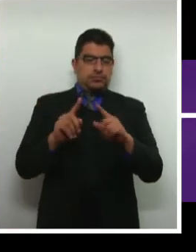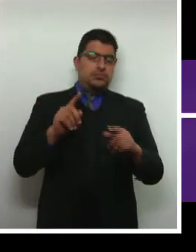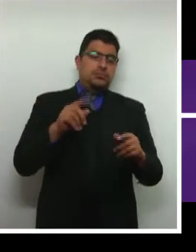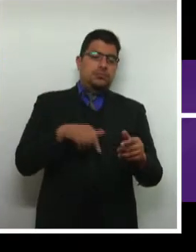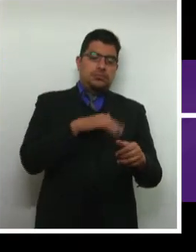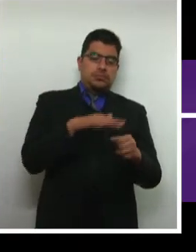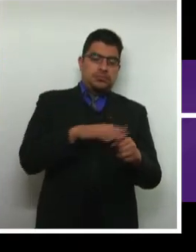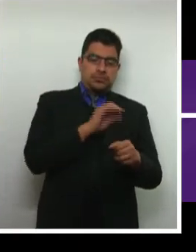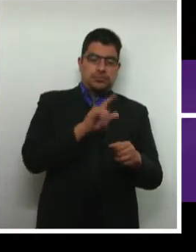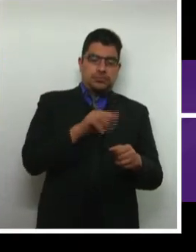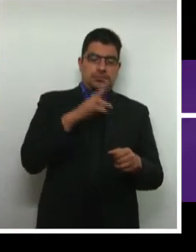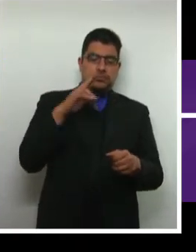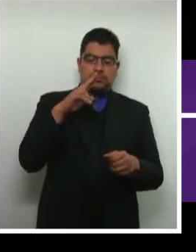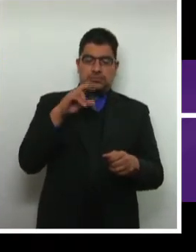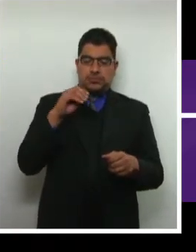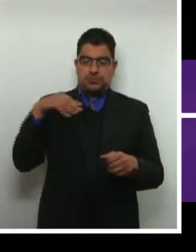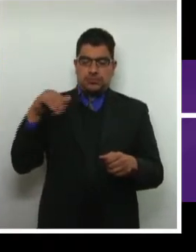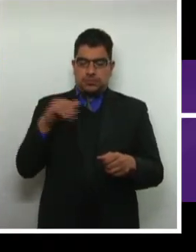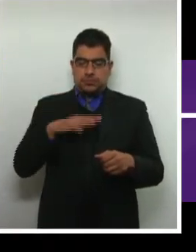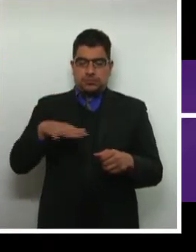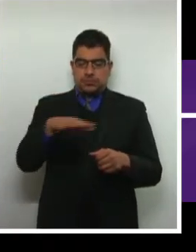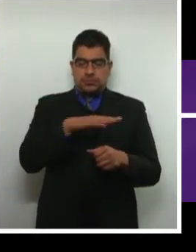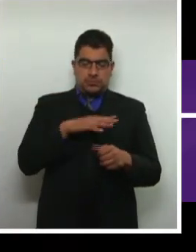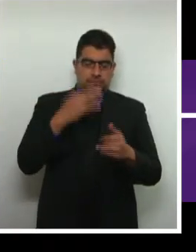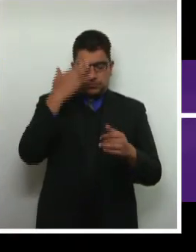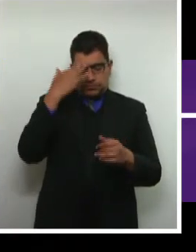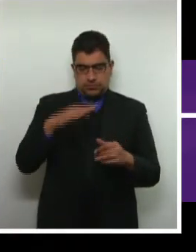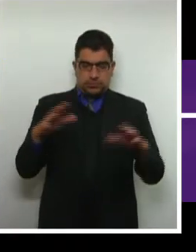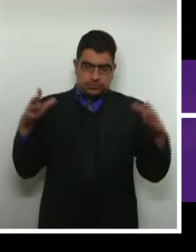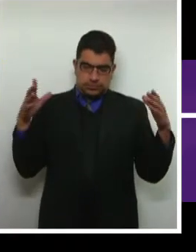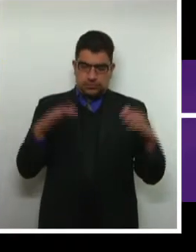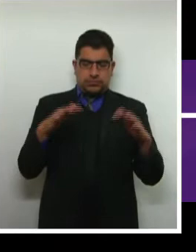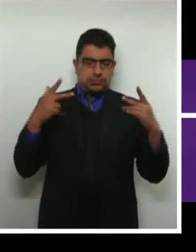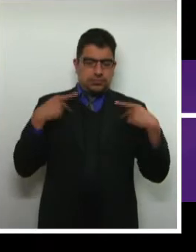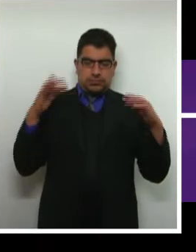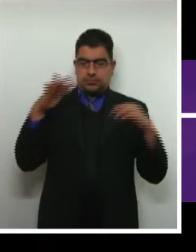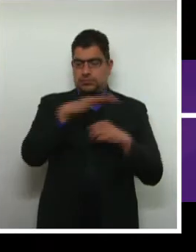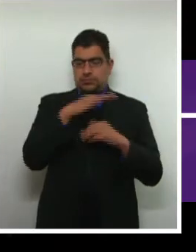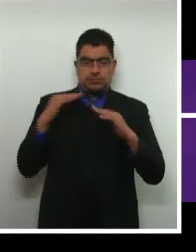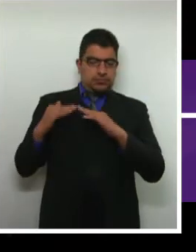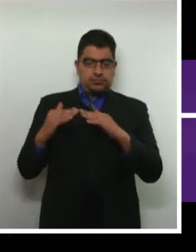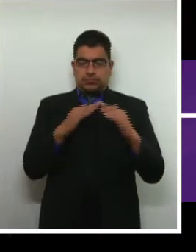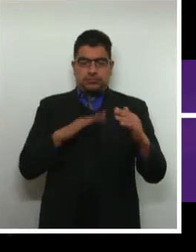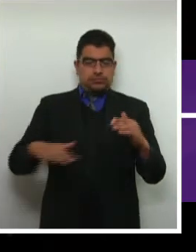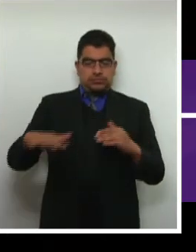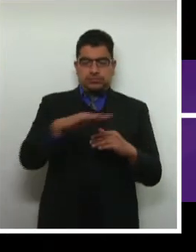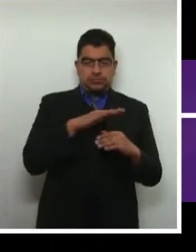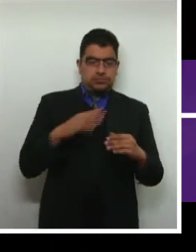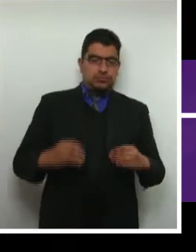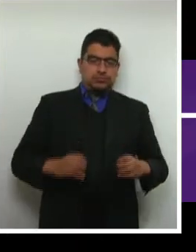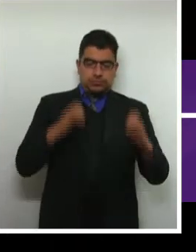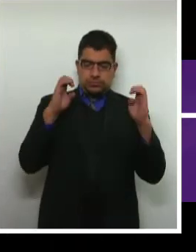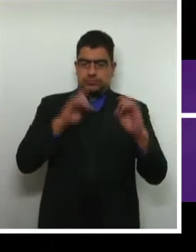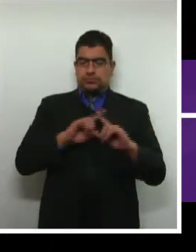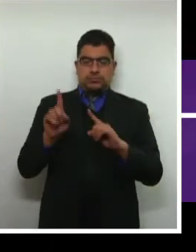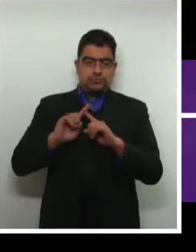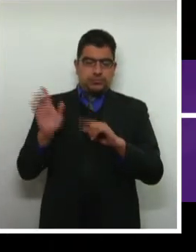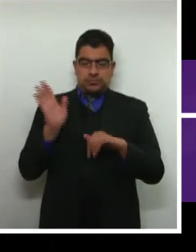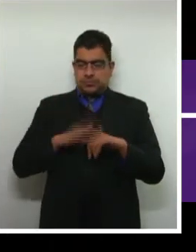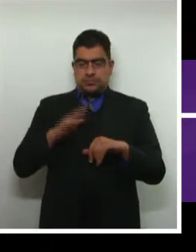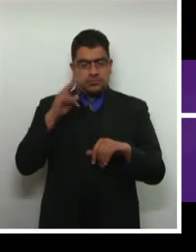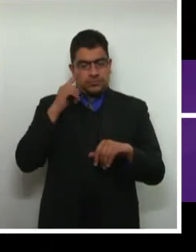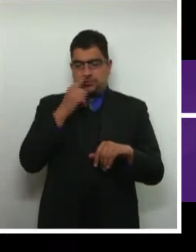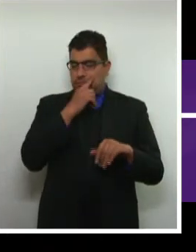Roma, ahí se concentra básicamente gran parte de los inmuebles,